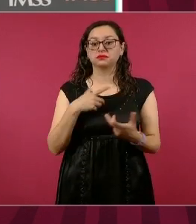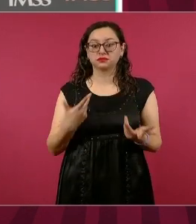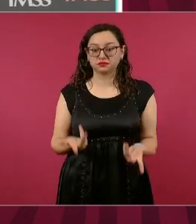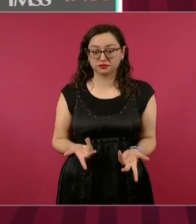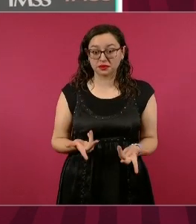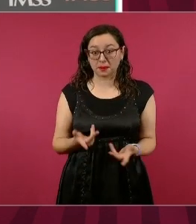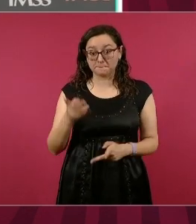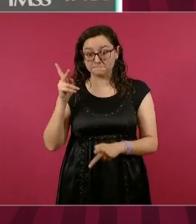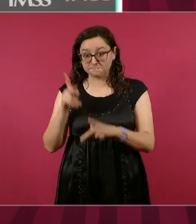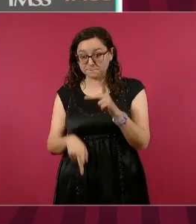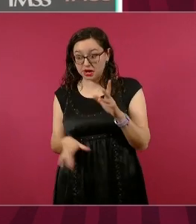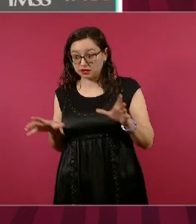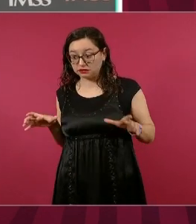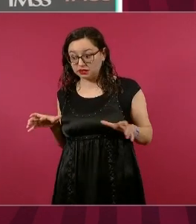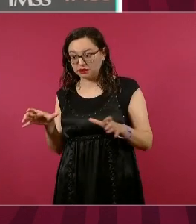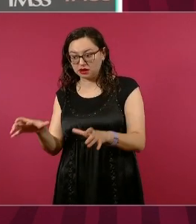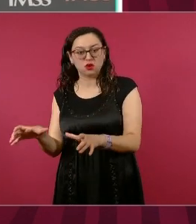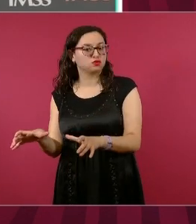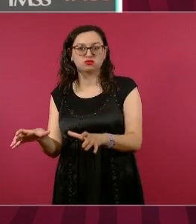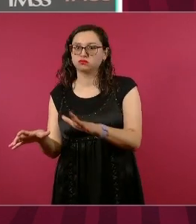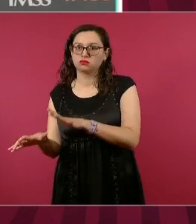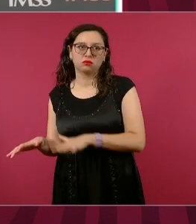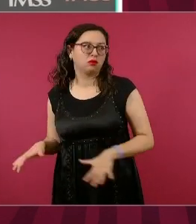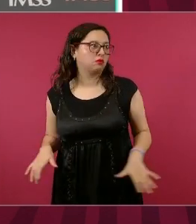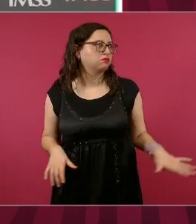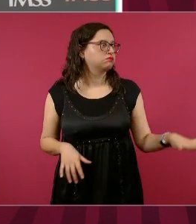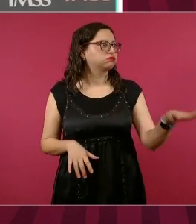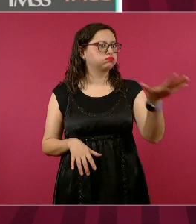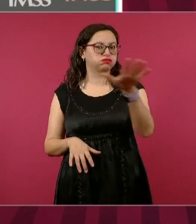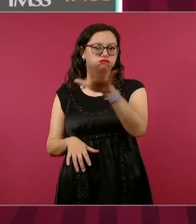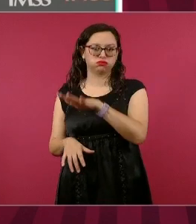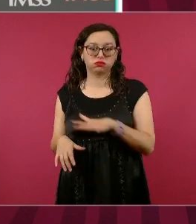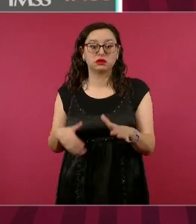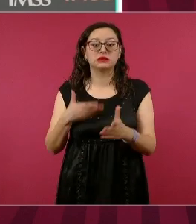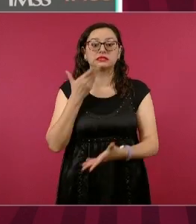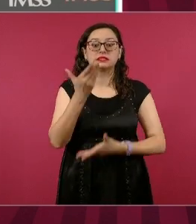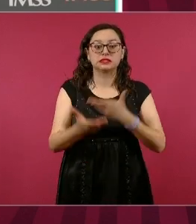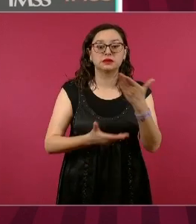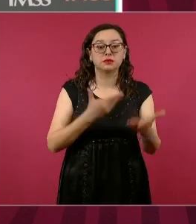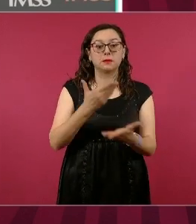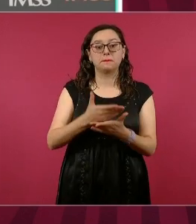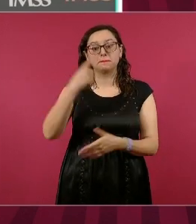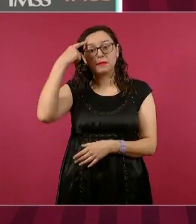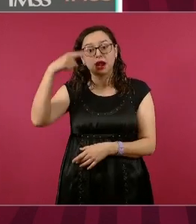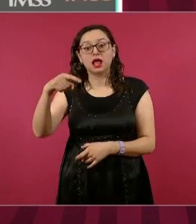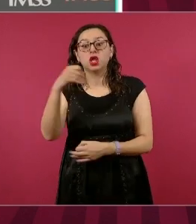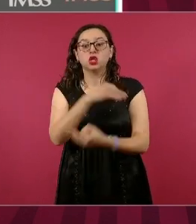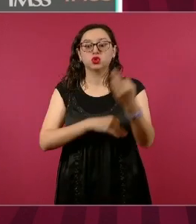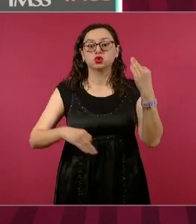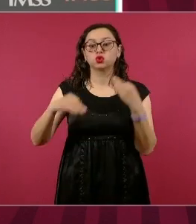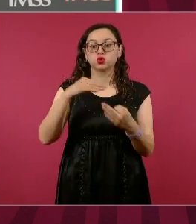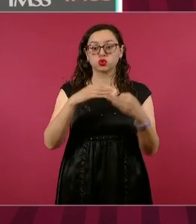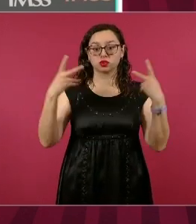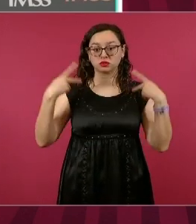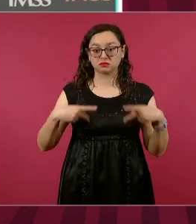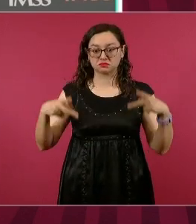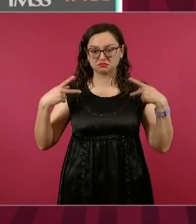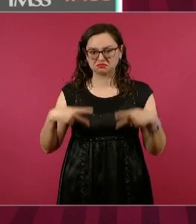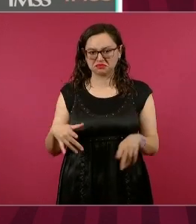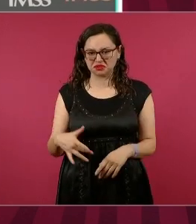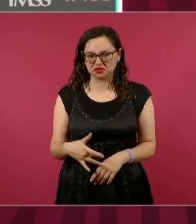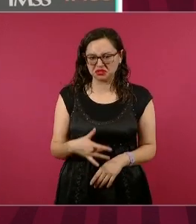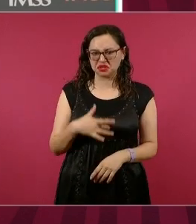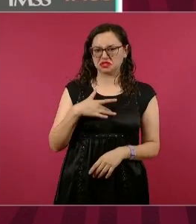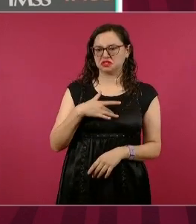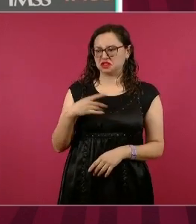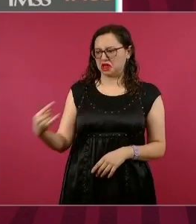la infraestructura que tiene el Estado mexicano sirve a todos los mexicanos. No podemos nosotros ser egoístas en la salud,